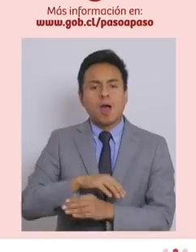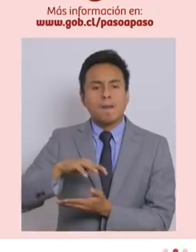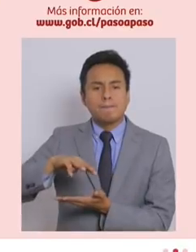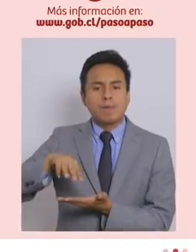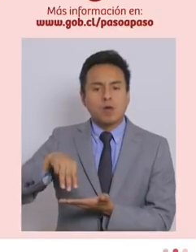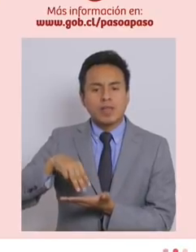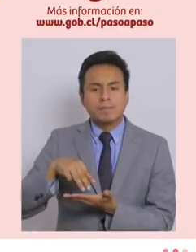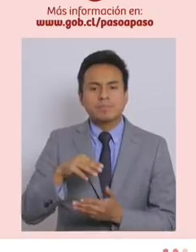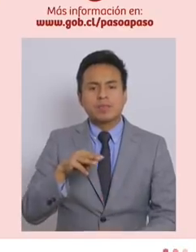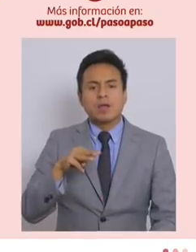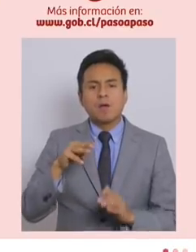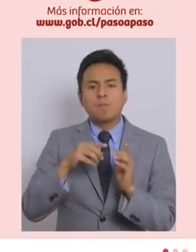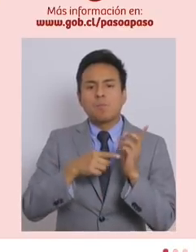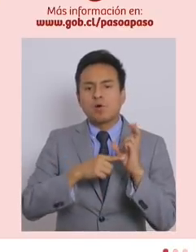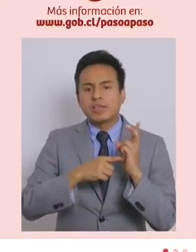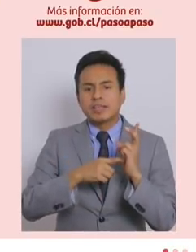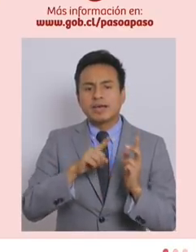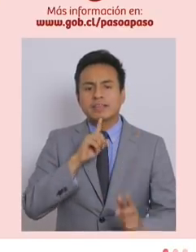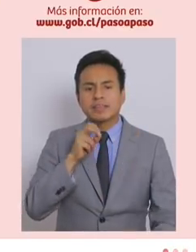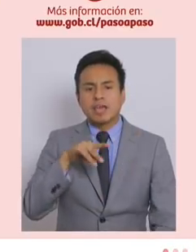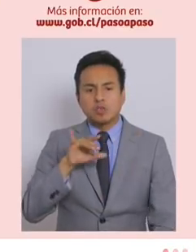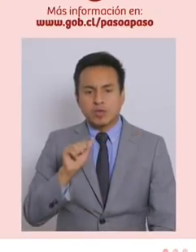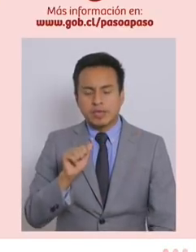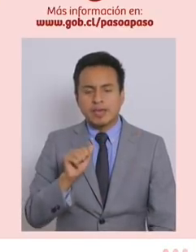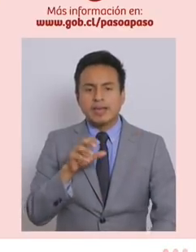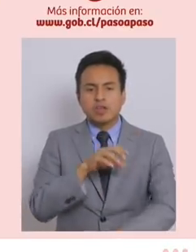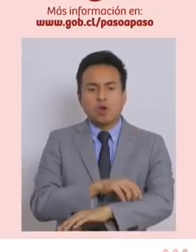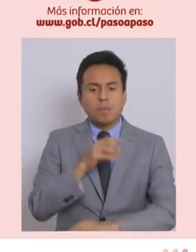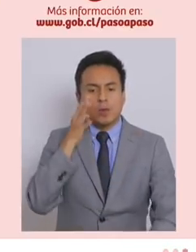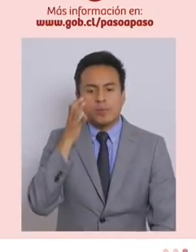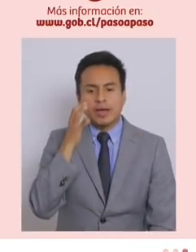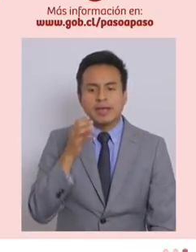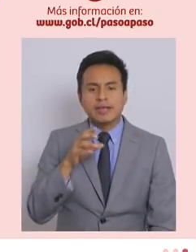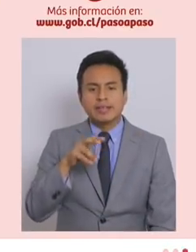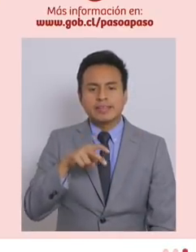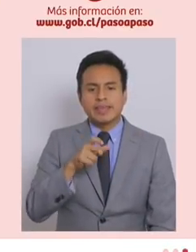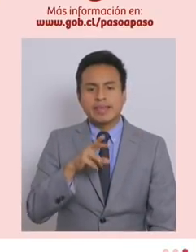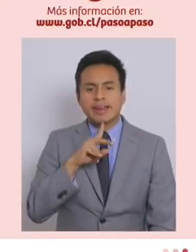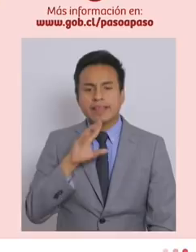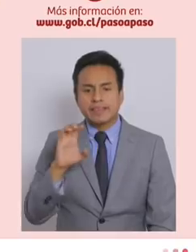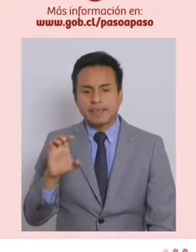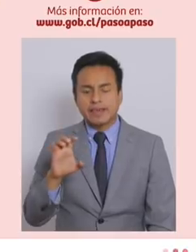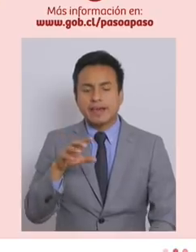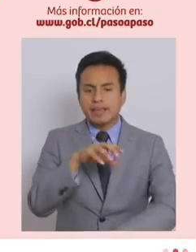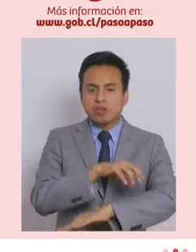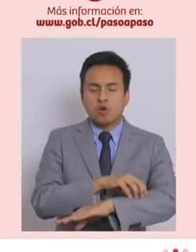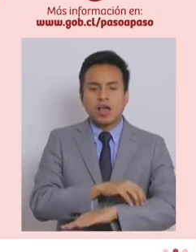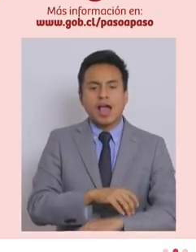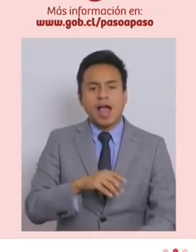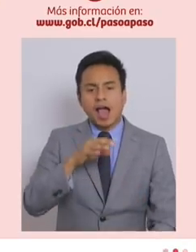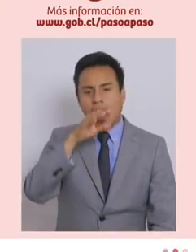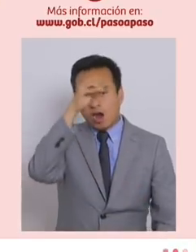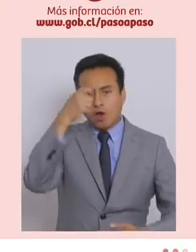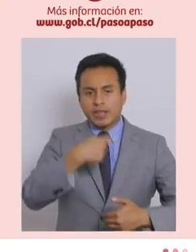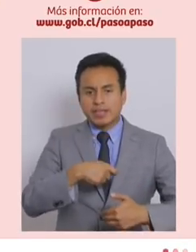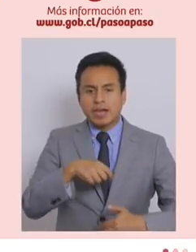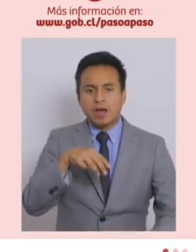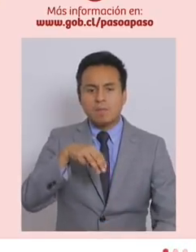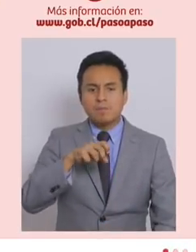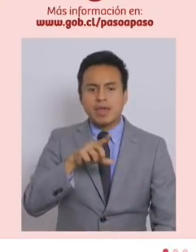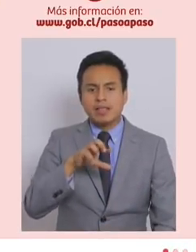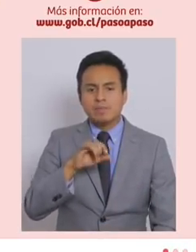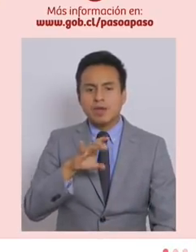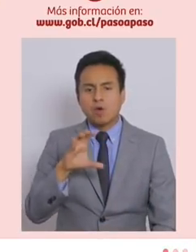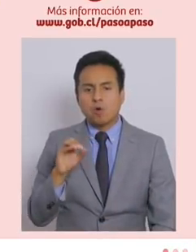molina y teno en la región del bío bío negrete en la región de araucanía melipeuco y